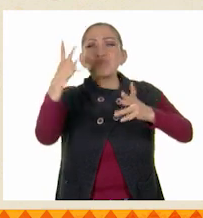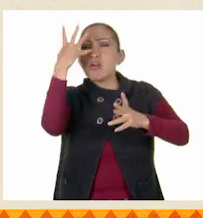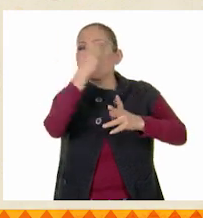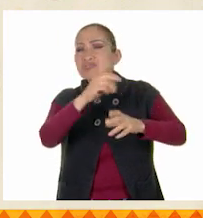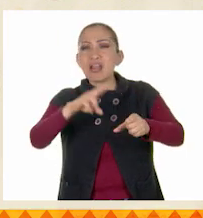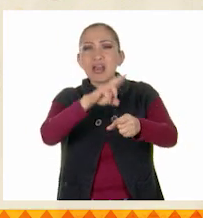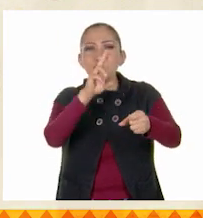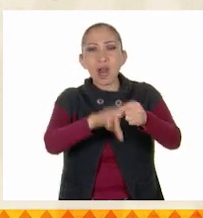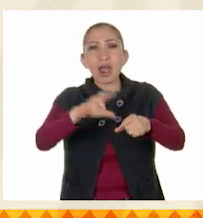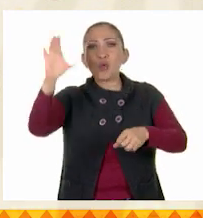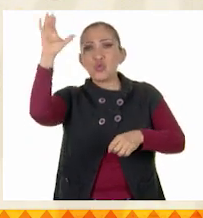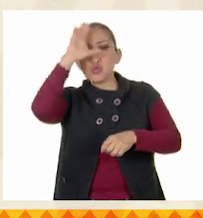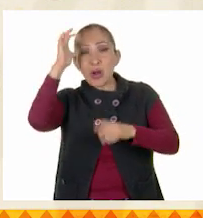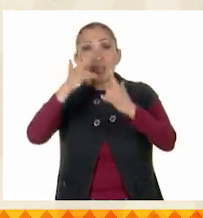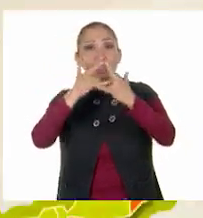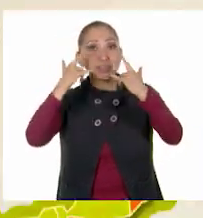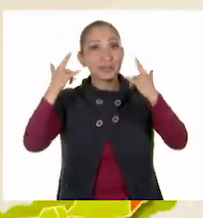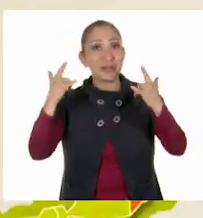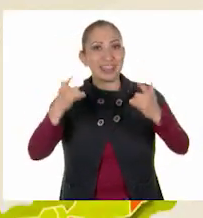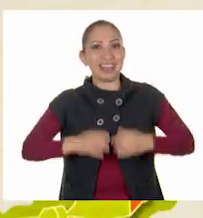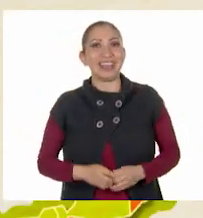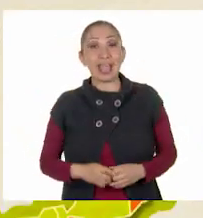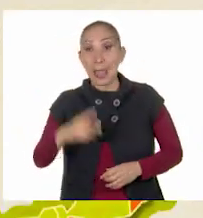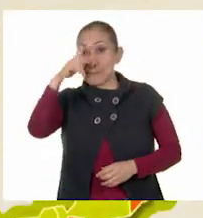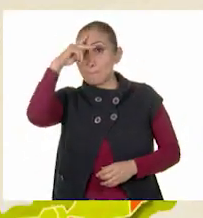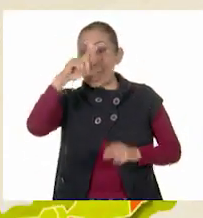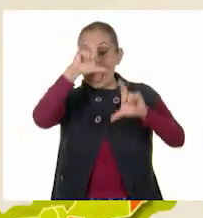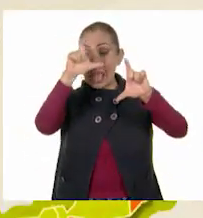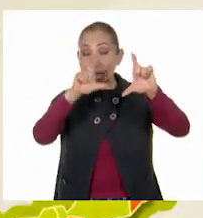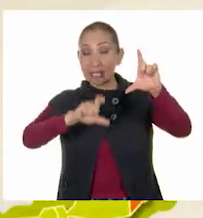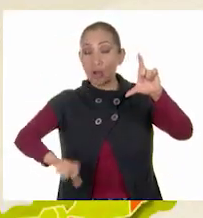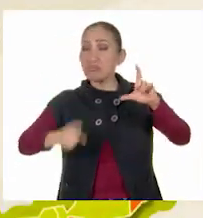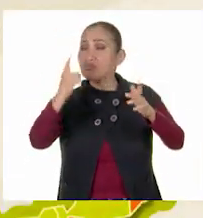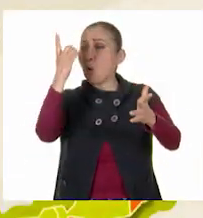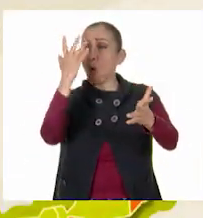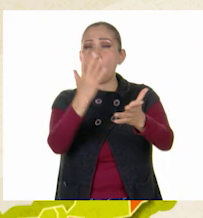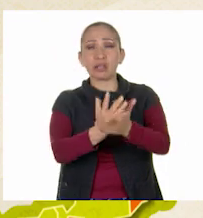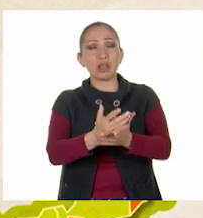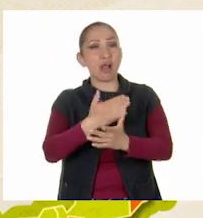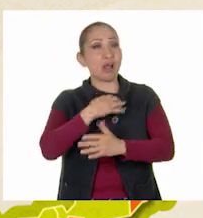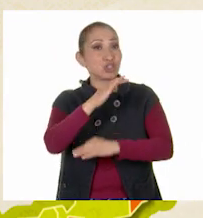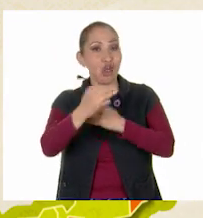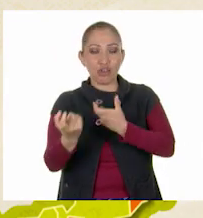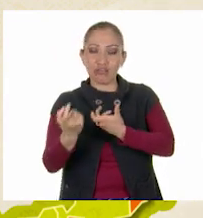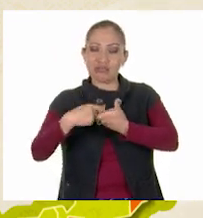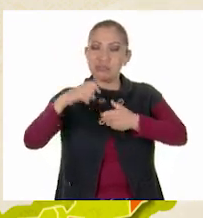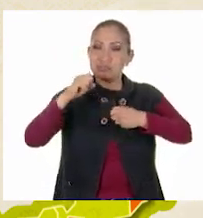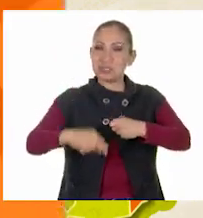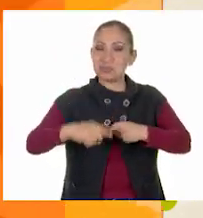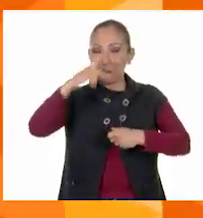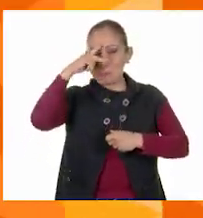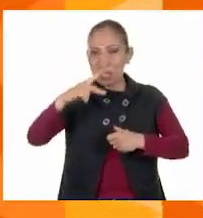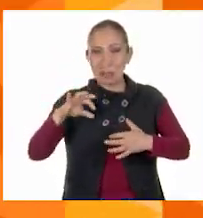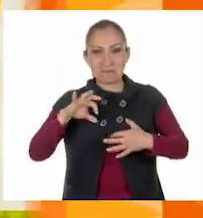naturales, culturales e históricas. México es único y todos somos México.